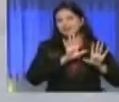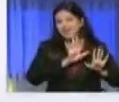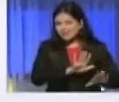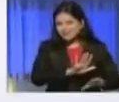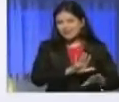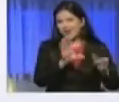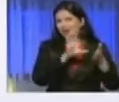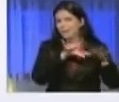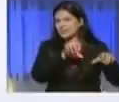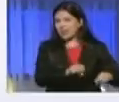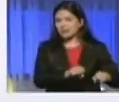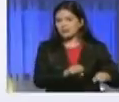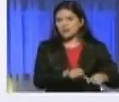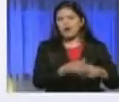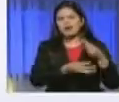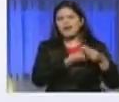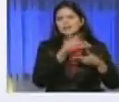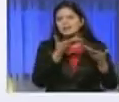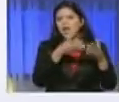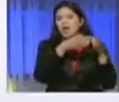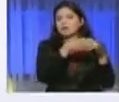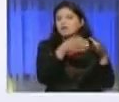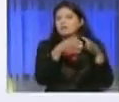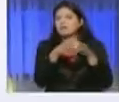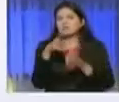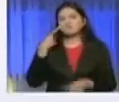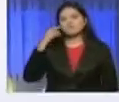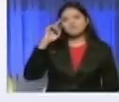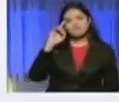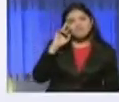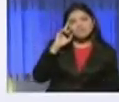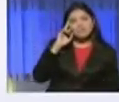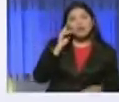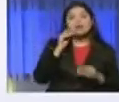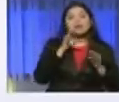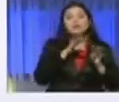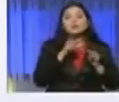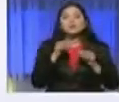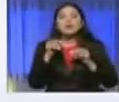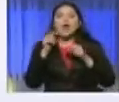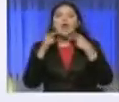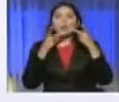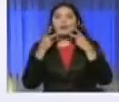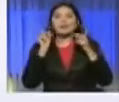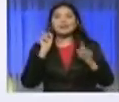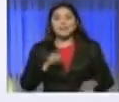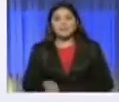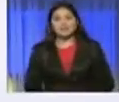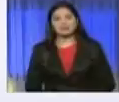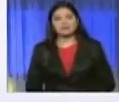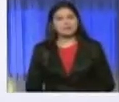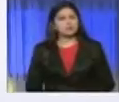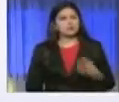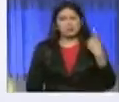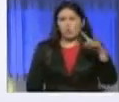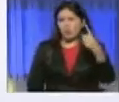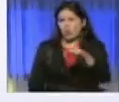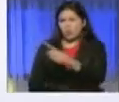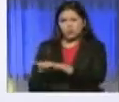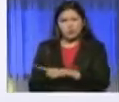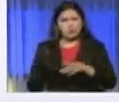Lo que generan es mafias, mafias que derivan en mafias políticas, pues. Y de todo tipo, mafias de todo